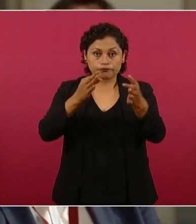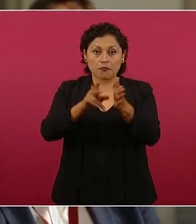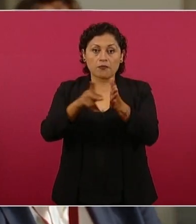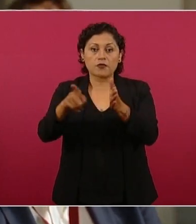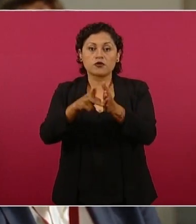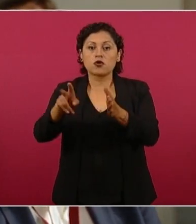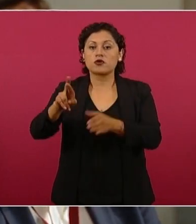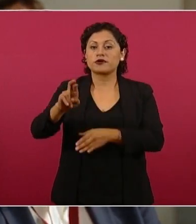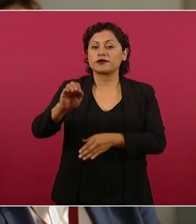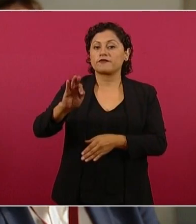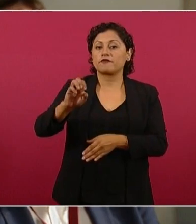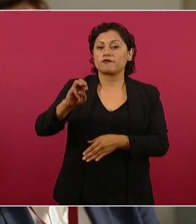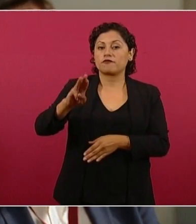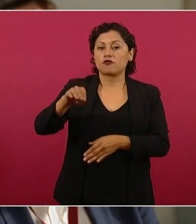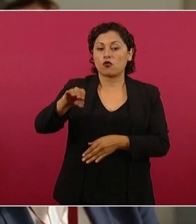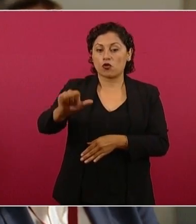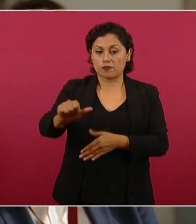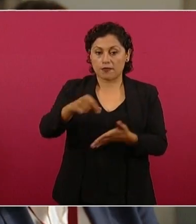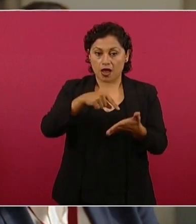Reforma de un